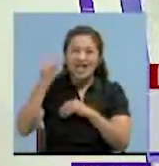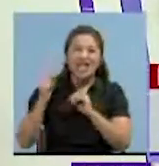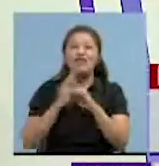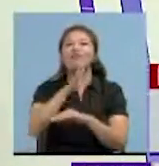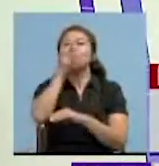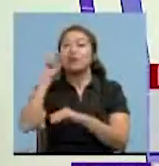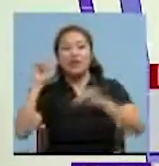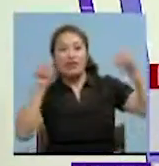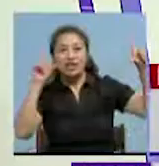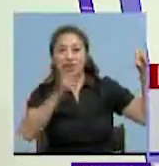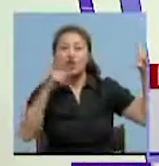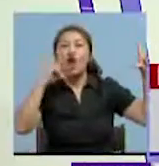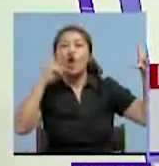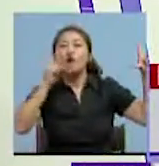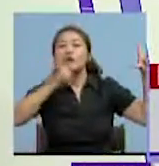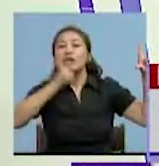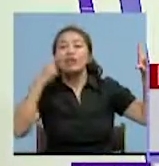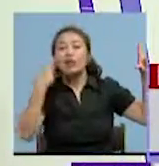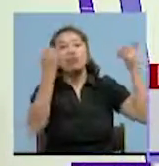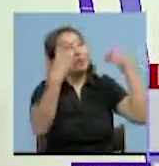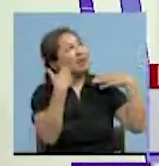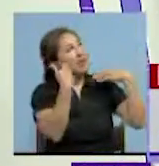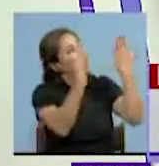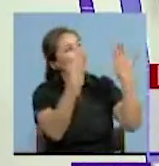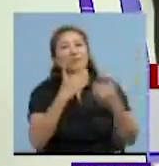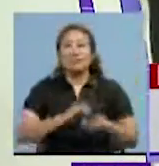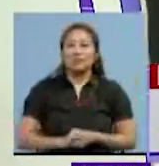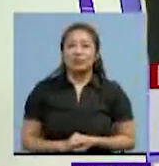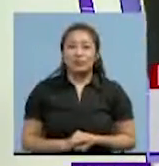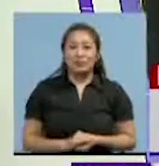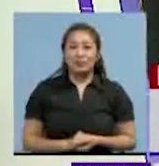Rusia con Cristian Rodríguez. Cristian, buenas tardes para nosotros. ¿Cómo estás?